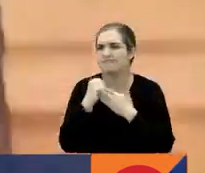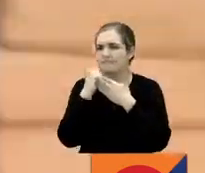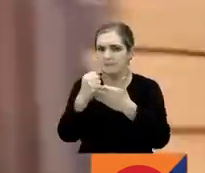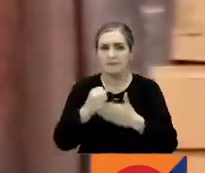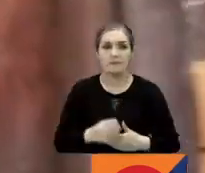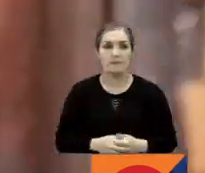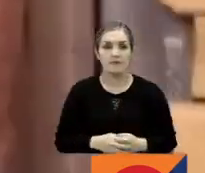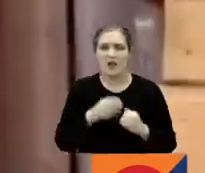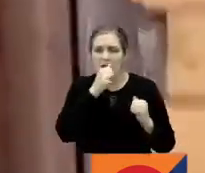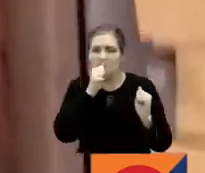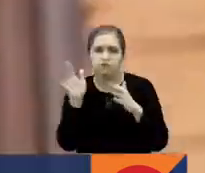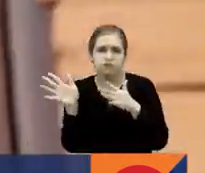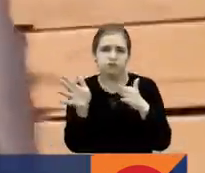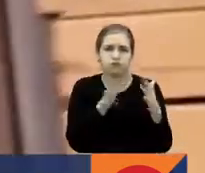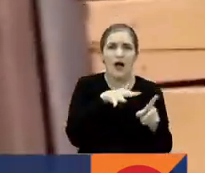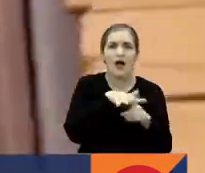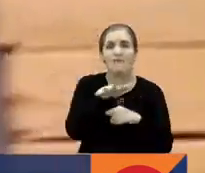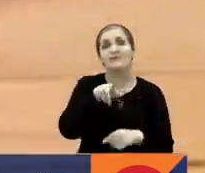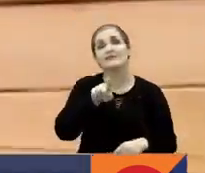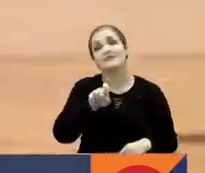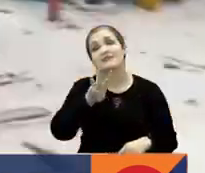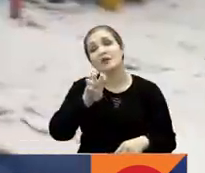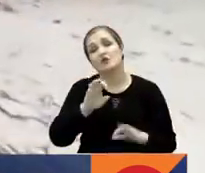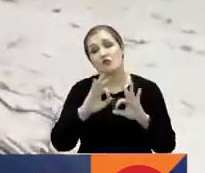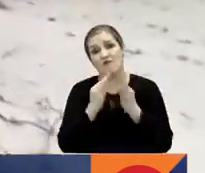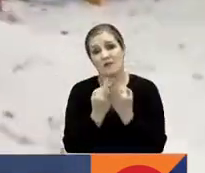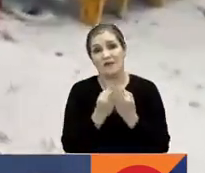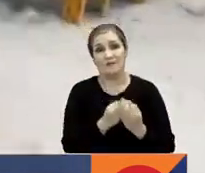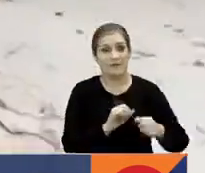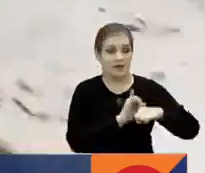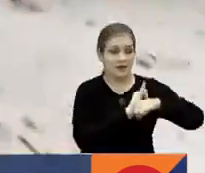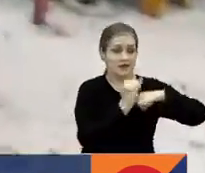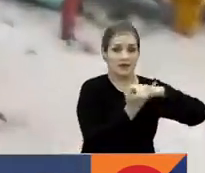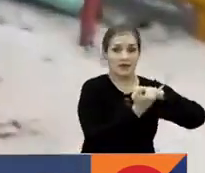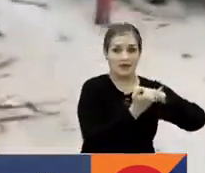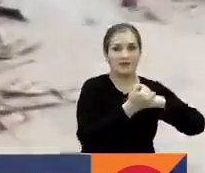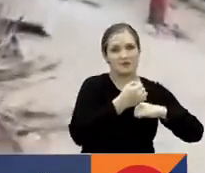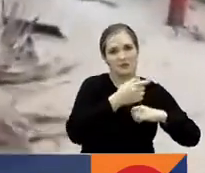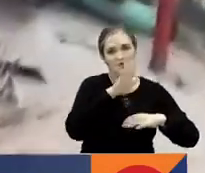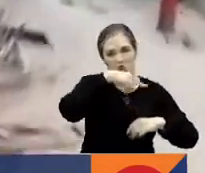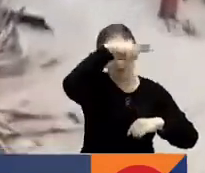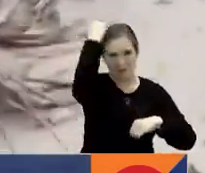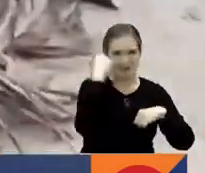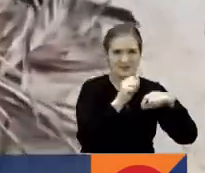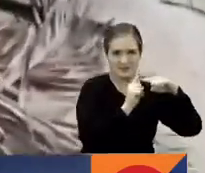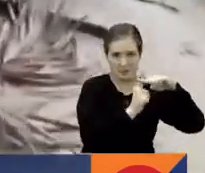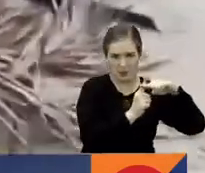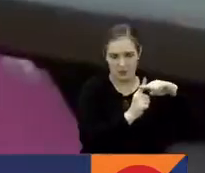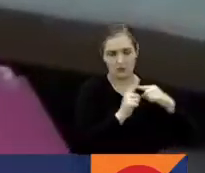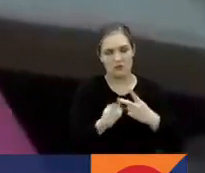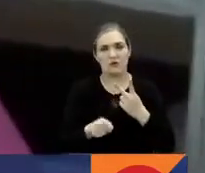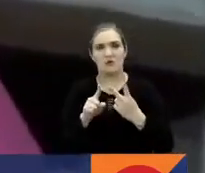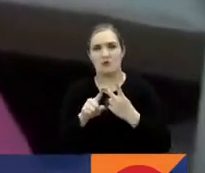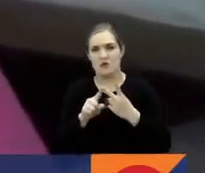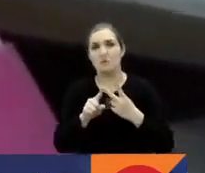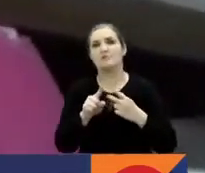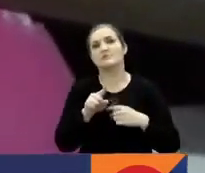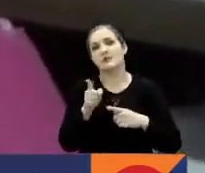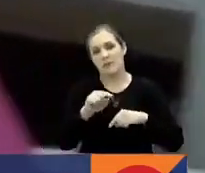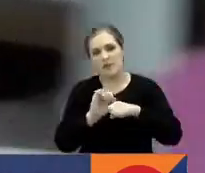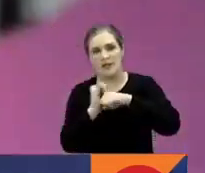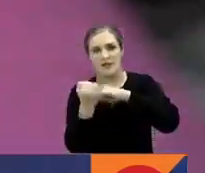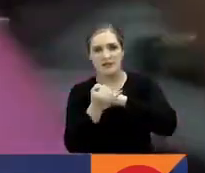natural afectó a 68 familias, 6 en el islote de Santa Cruz, 16 en Isla Múcura y 46 en Isla Fuerte.